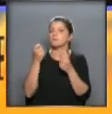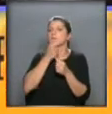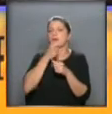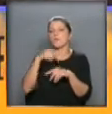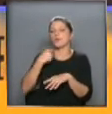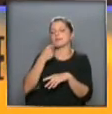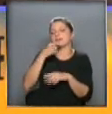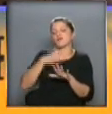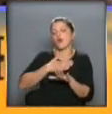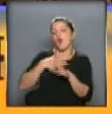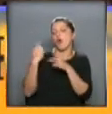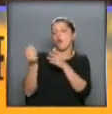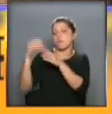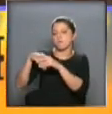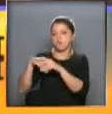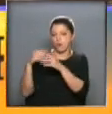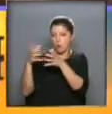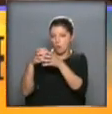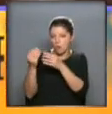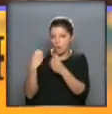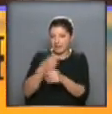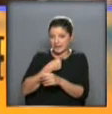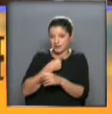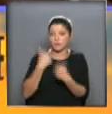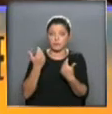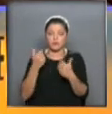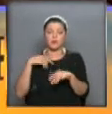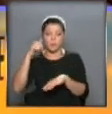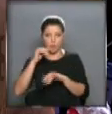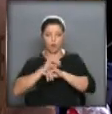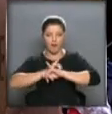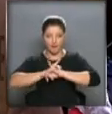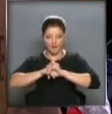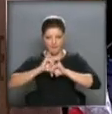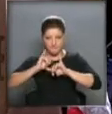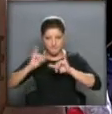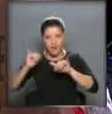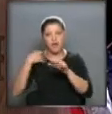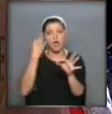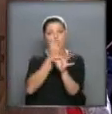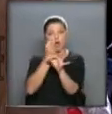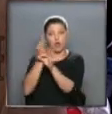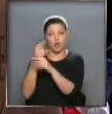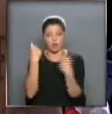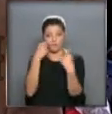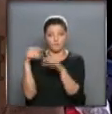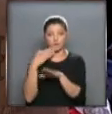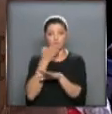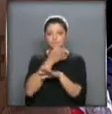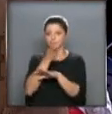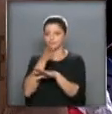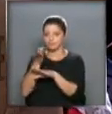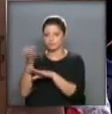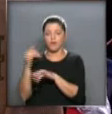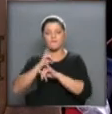en la banda. Se hace una campaña de promoción desde las instituciones. Vamos a las escuelas, promocionamos